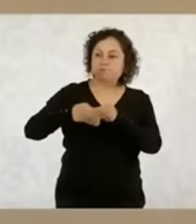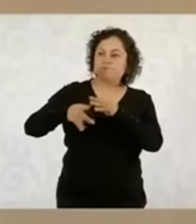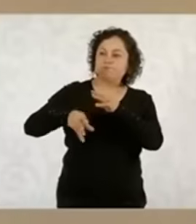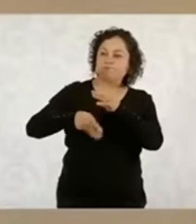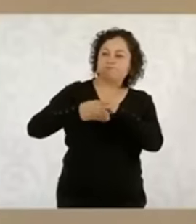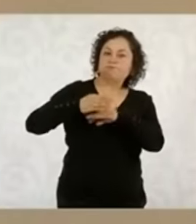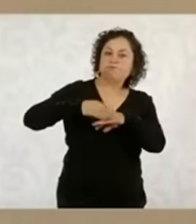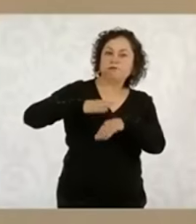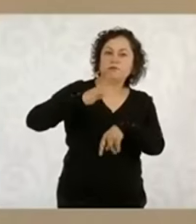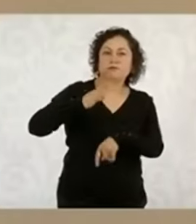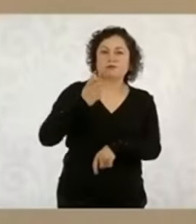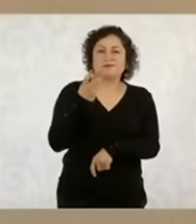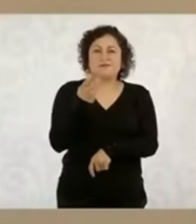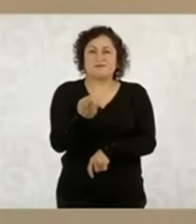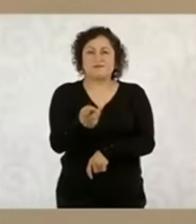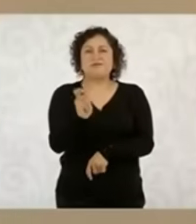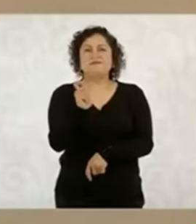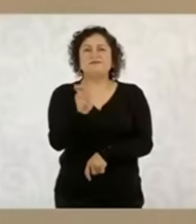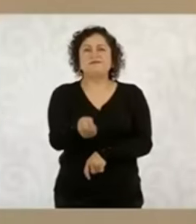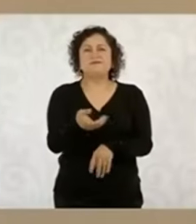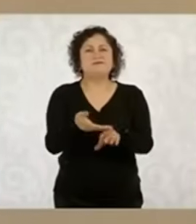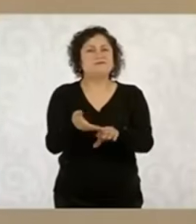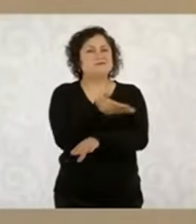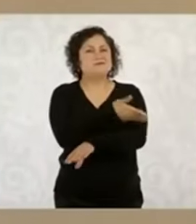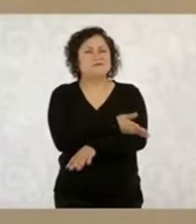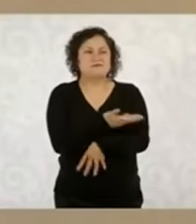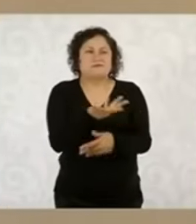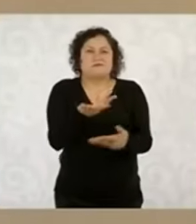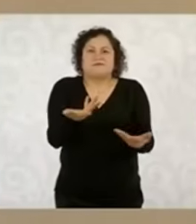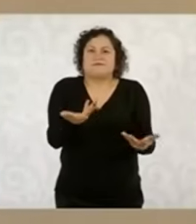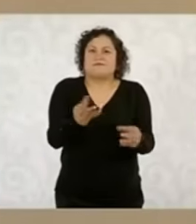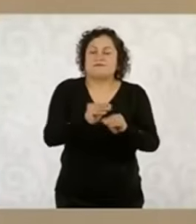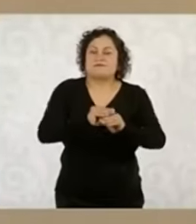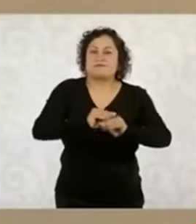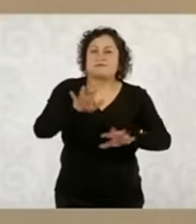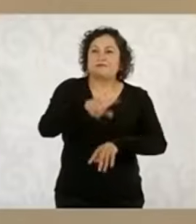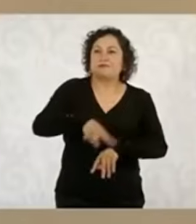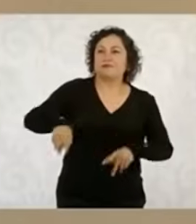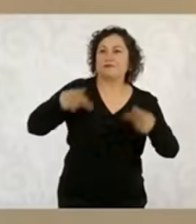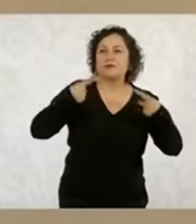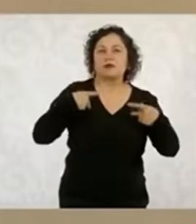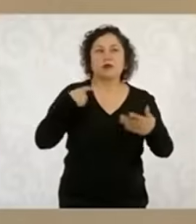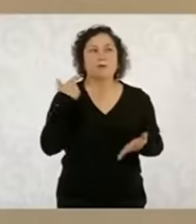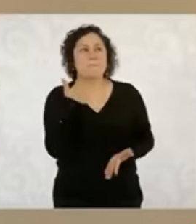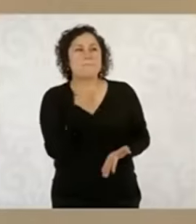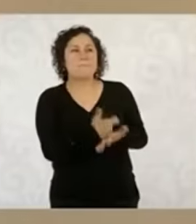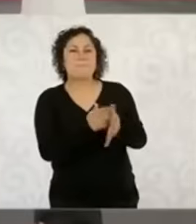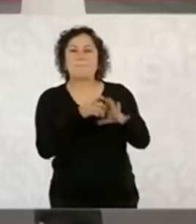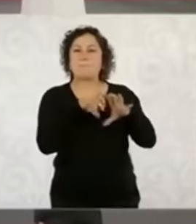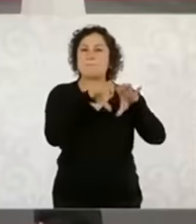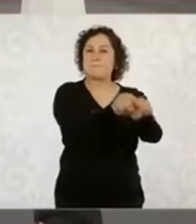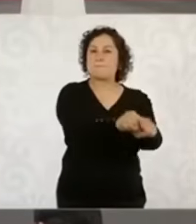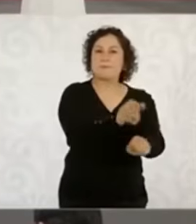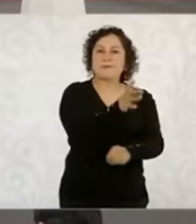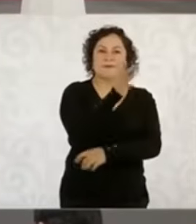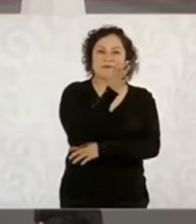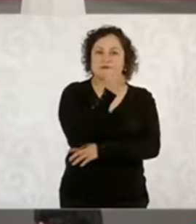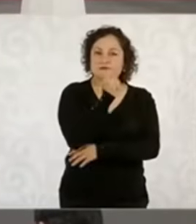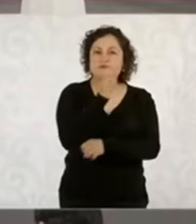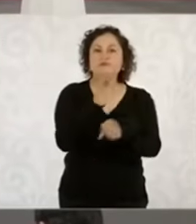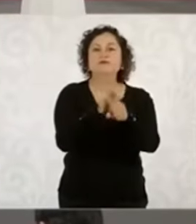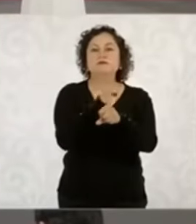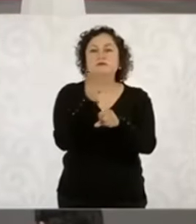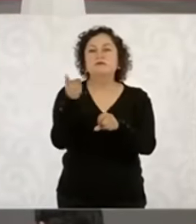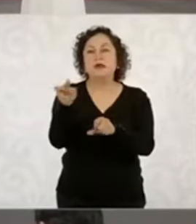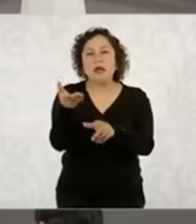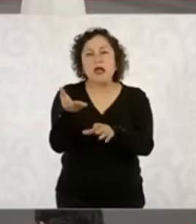y absolutamente inviable el pago del crédito, porque aunque estuviesen al corriente